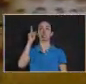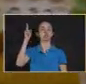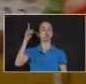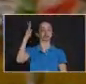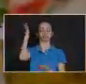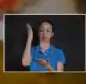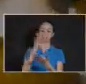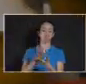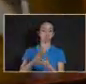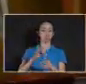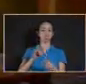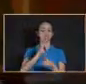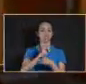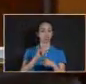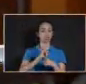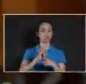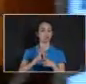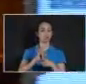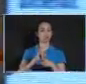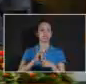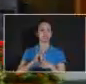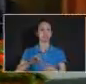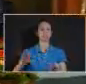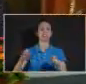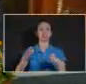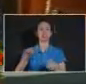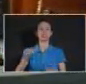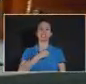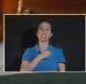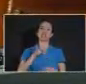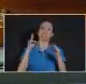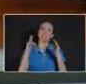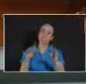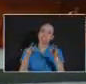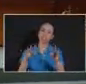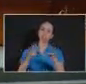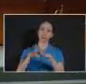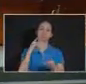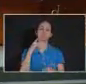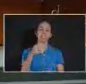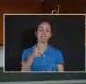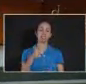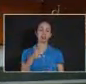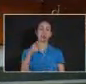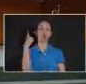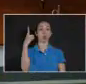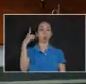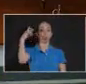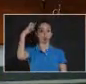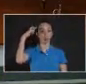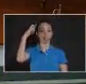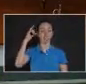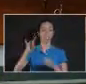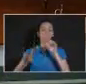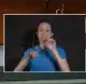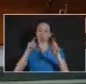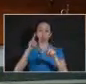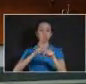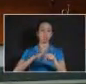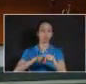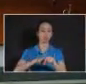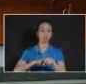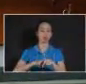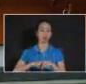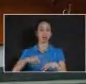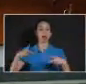Vaya, pues, pero a lo que voy es un profeta que en algún momento le había sonado la